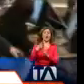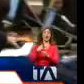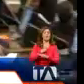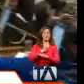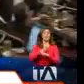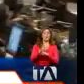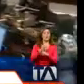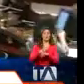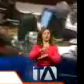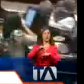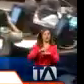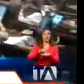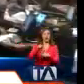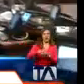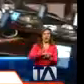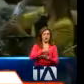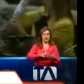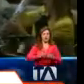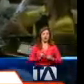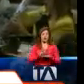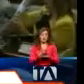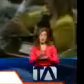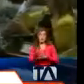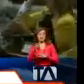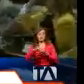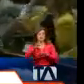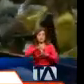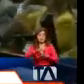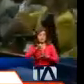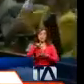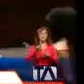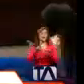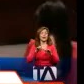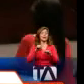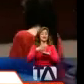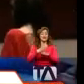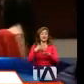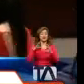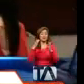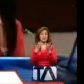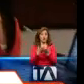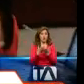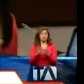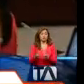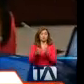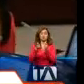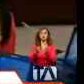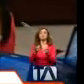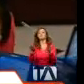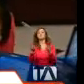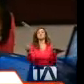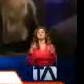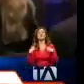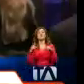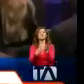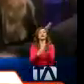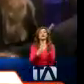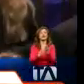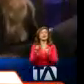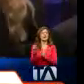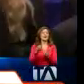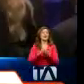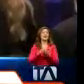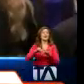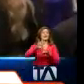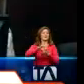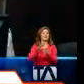entre otros, el Partido Social Cristiano, el Bloque Morenista de Alianza País y el Correísta Bloque de la Revolución Ciudadana. El tema